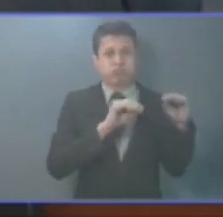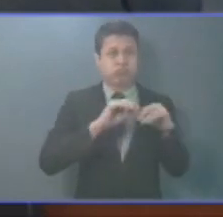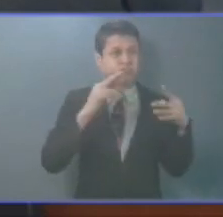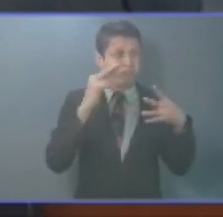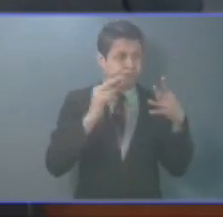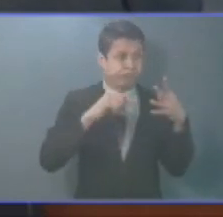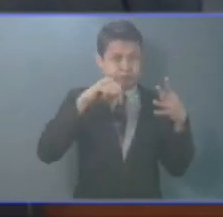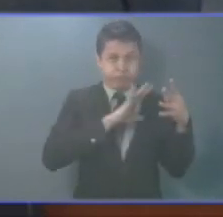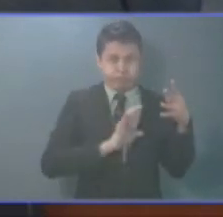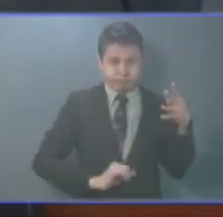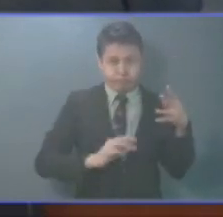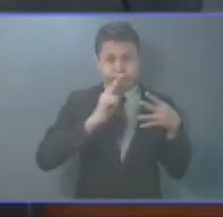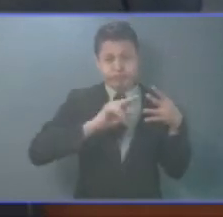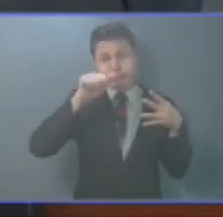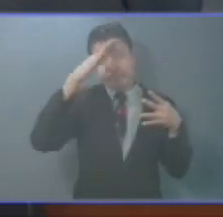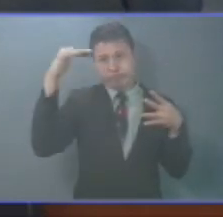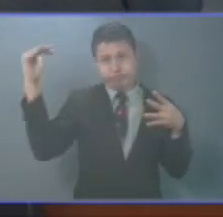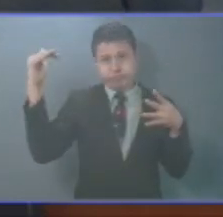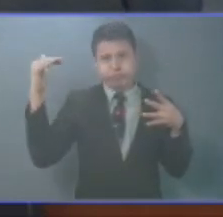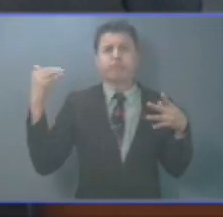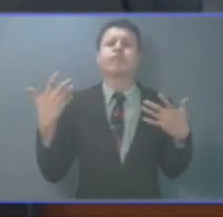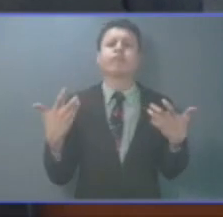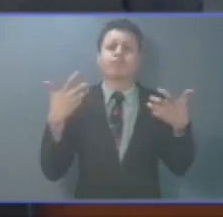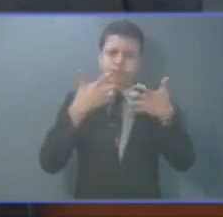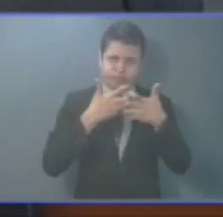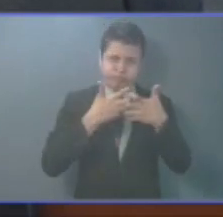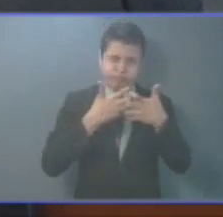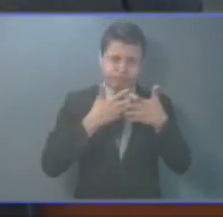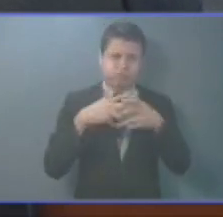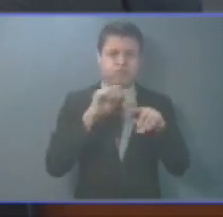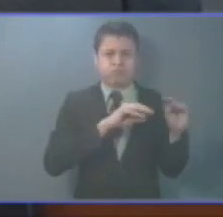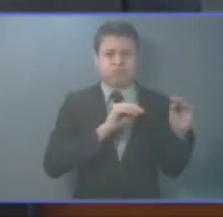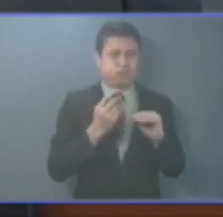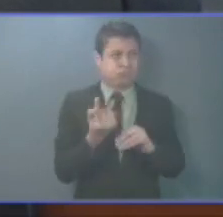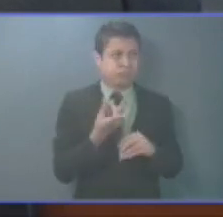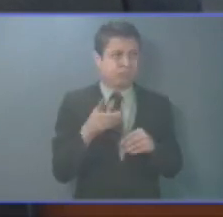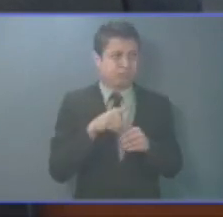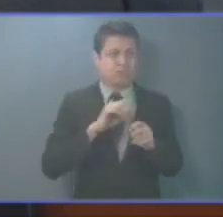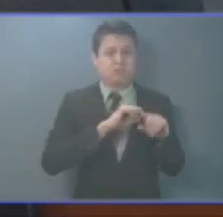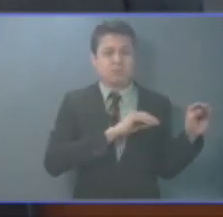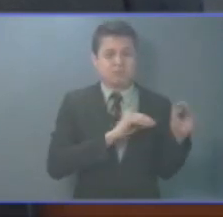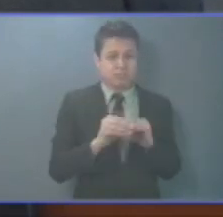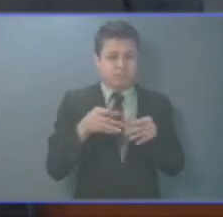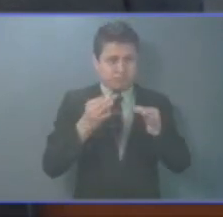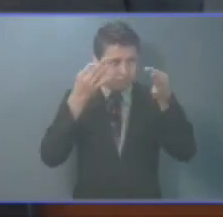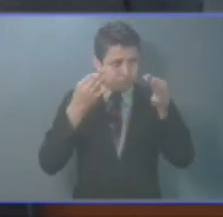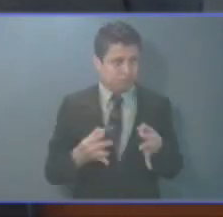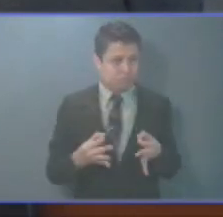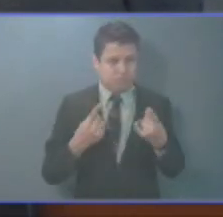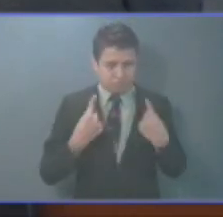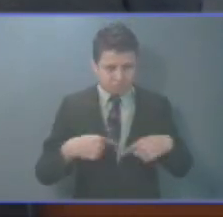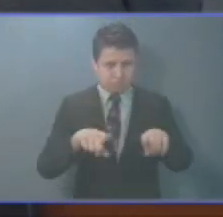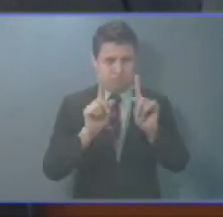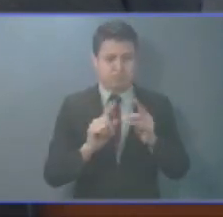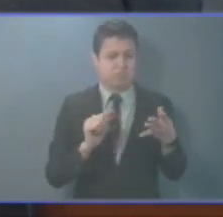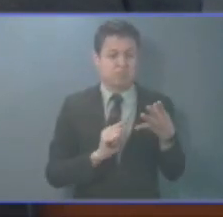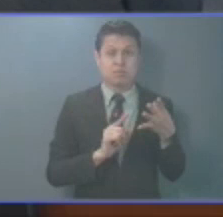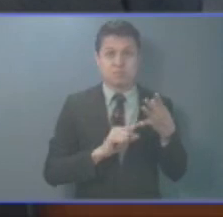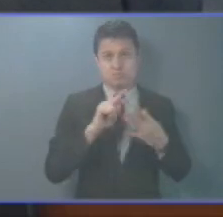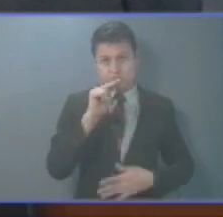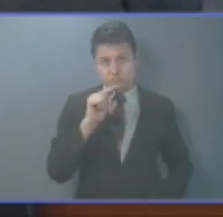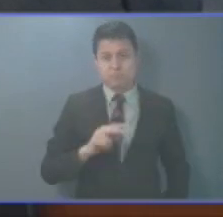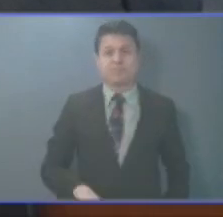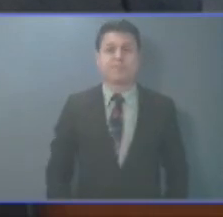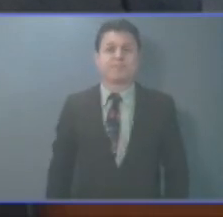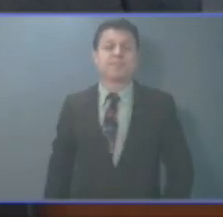e Internacional, así como de la Política Nacional de Inclusión de las Personas con Discapacidad. N. Solicitar a